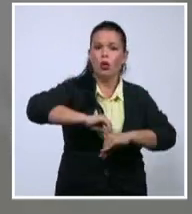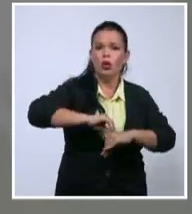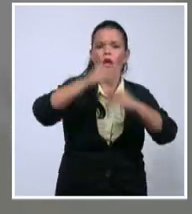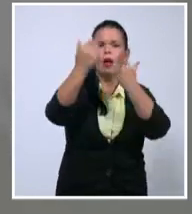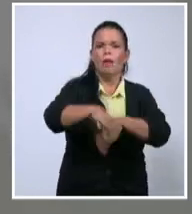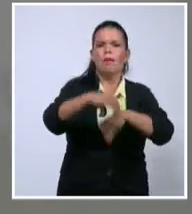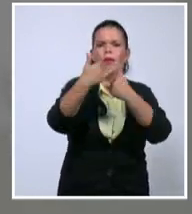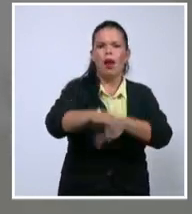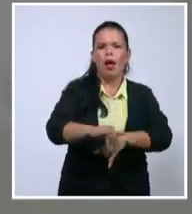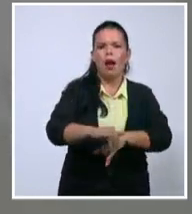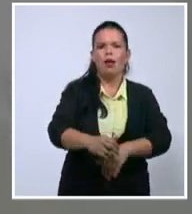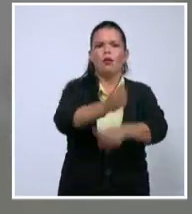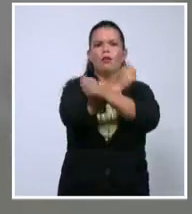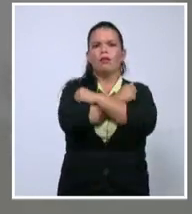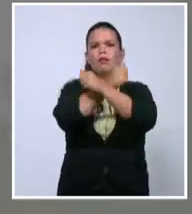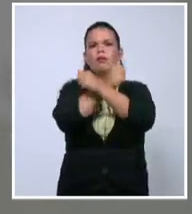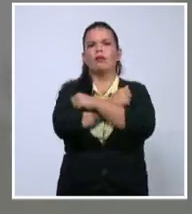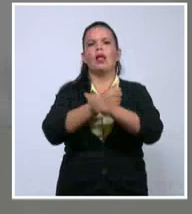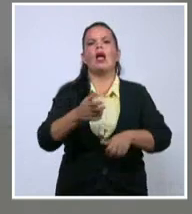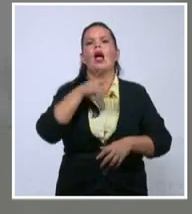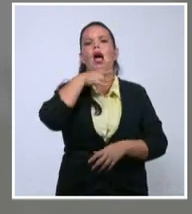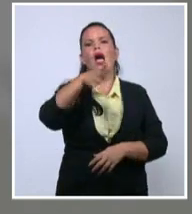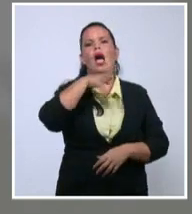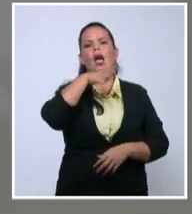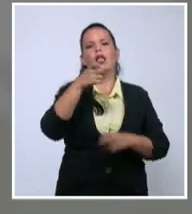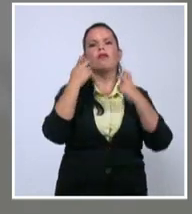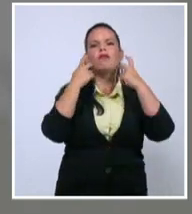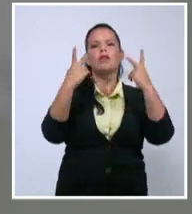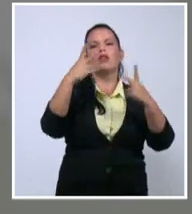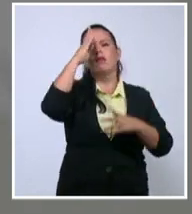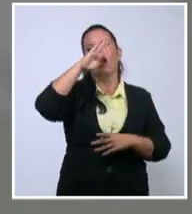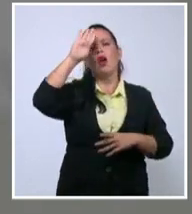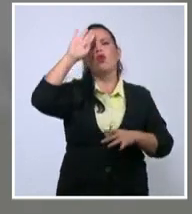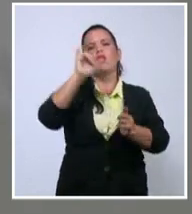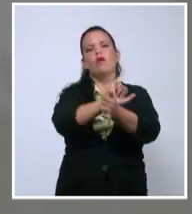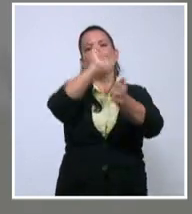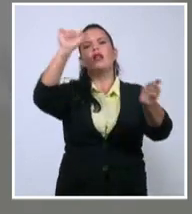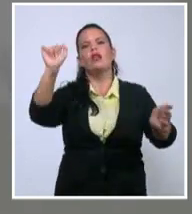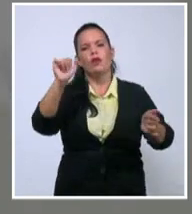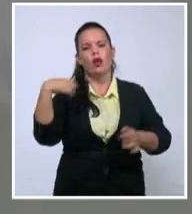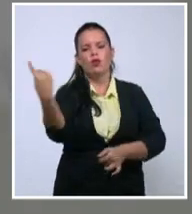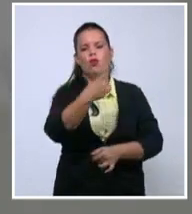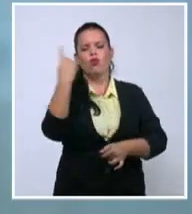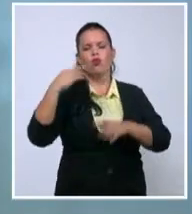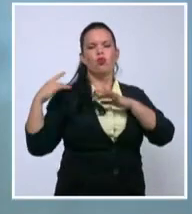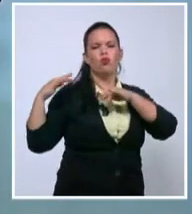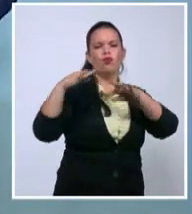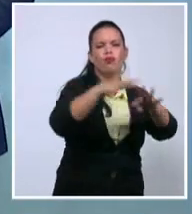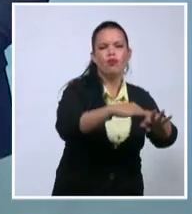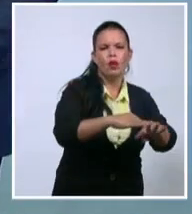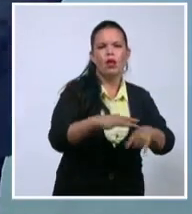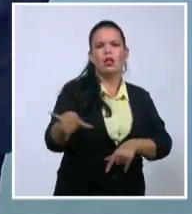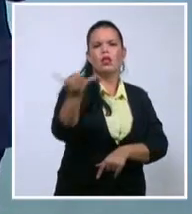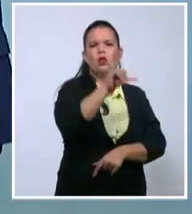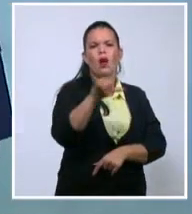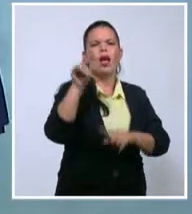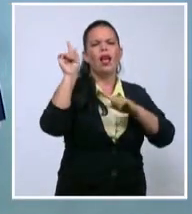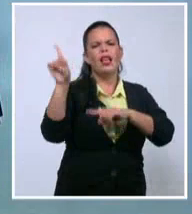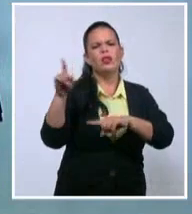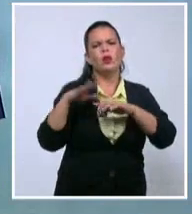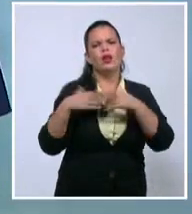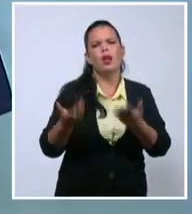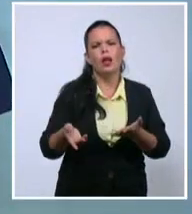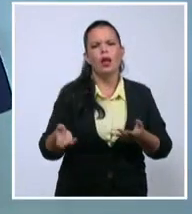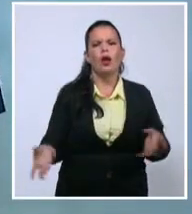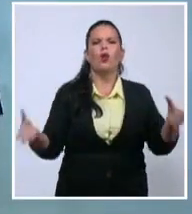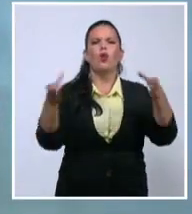en un fuerte abrazo de Viva Cuba Libre. Ya varios lo están difundiendo. Vamos a sumarnos. Esto que ven aquí es un grupo de